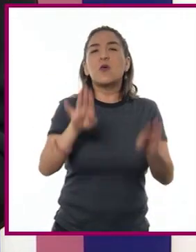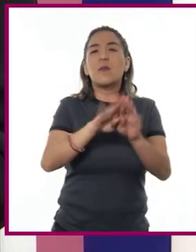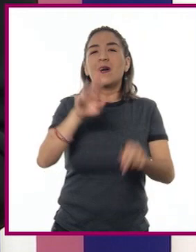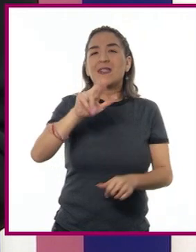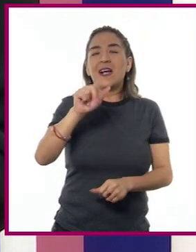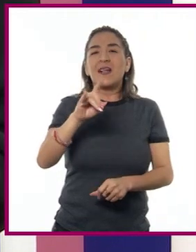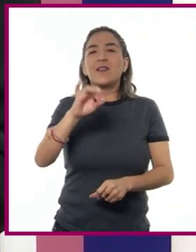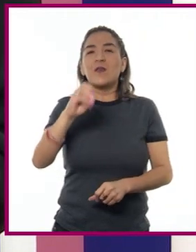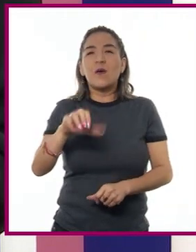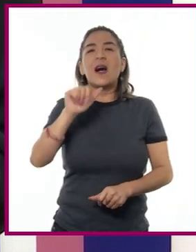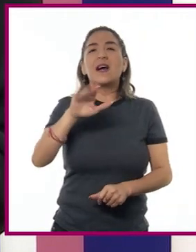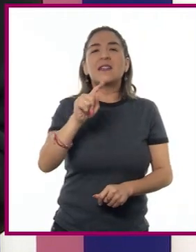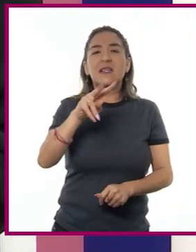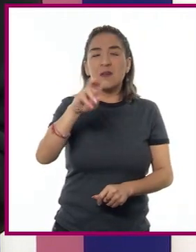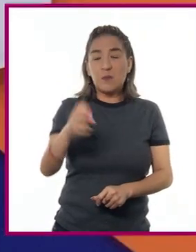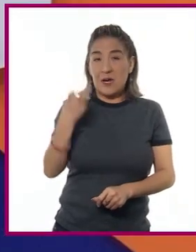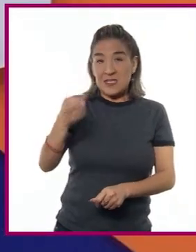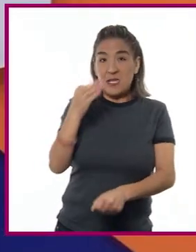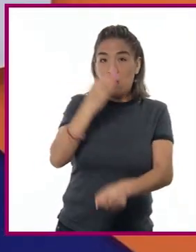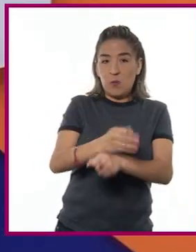radioactivo y en este caso,